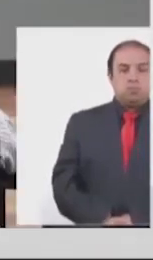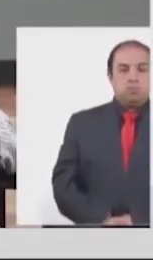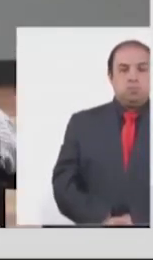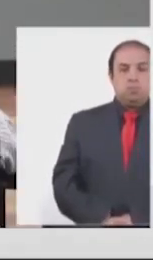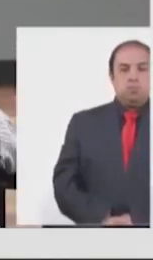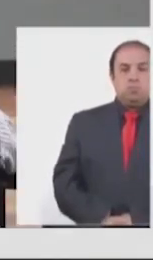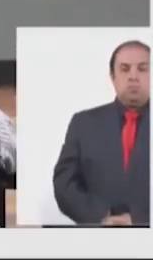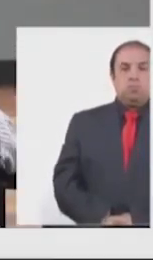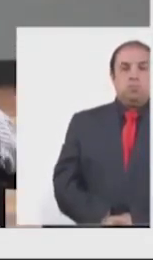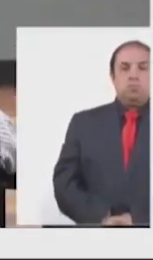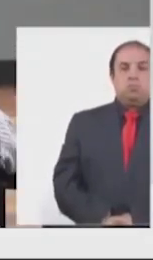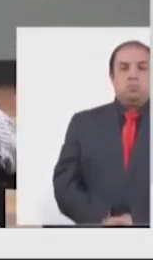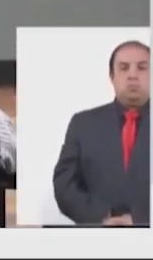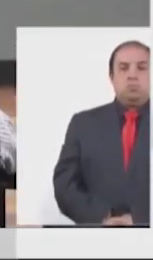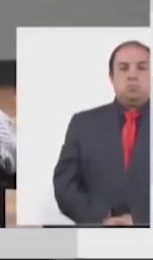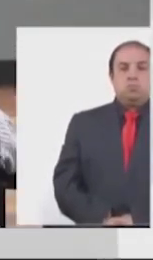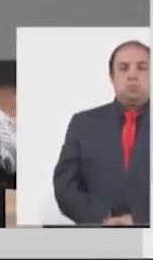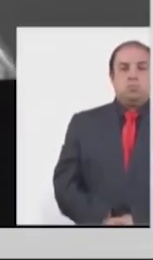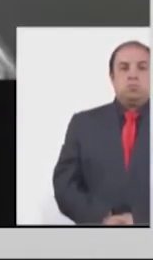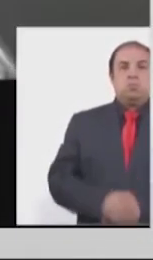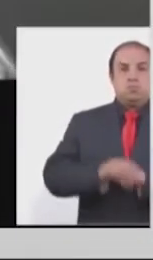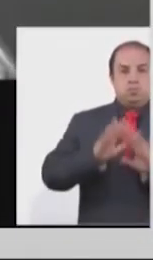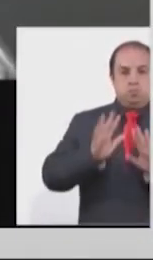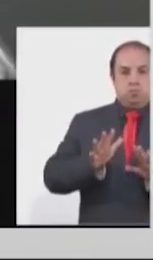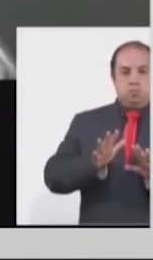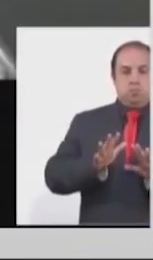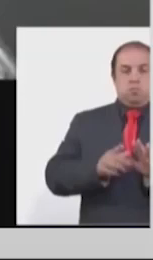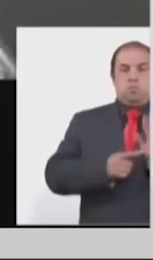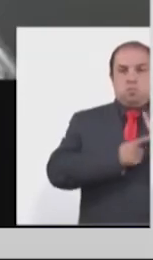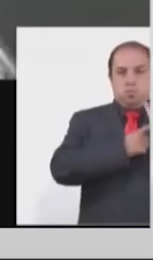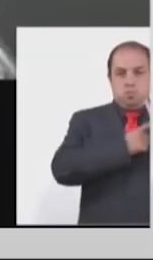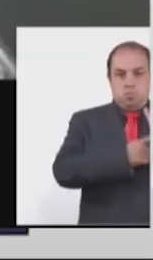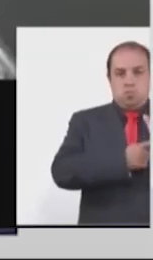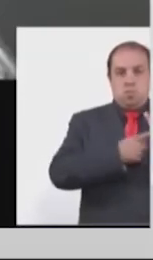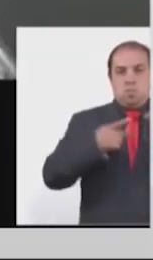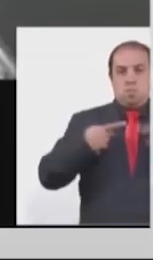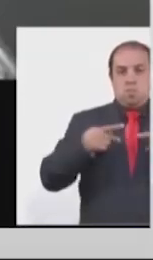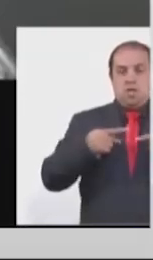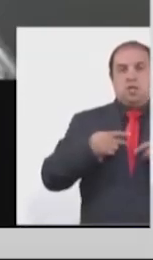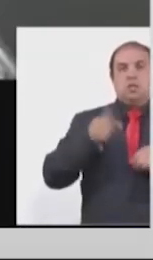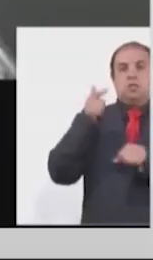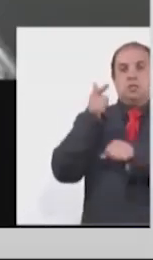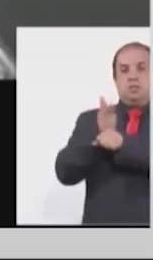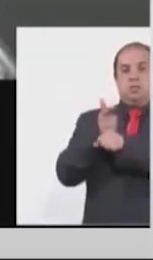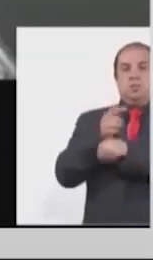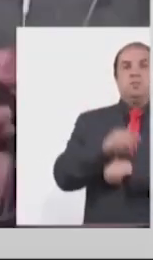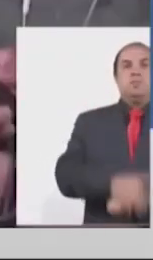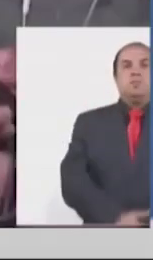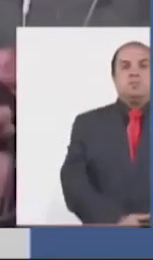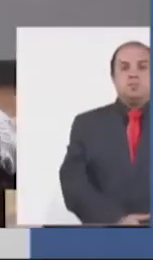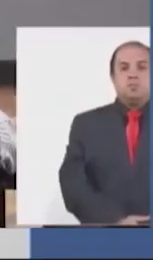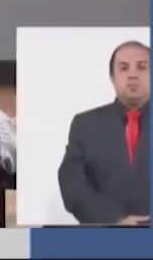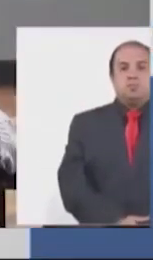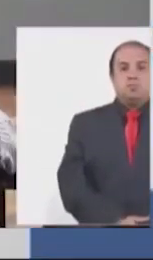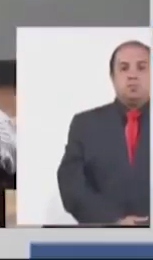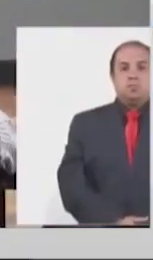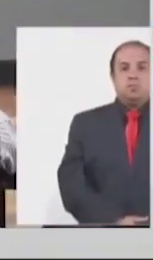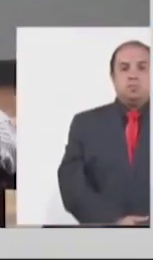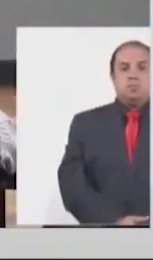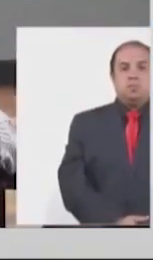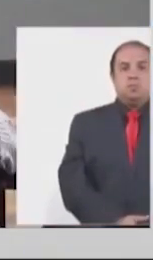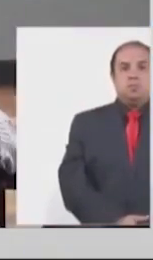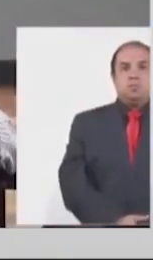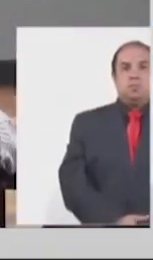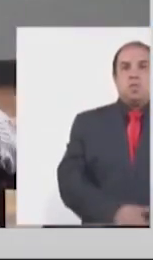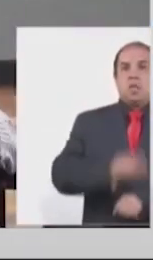Sí pero también el caso de Ayotzinapa y los 43 jóvenes o sea temas que